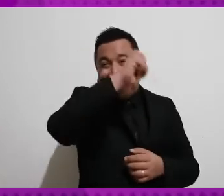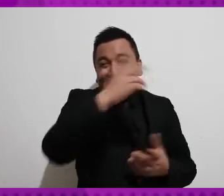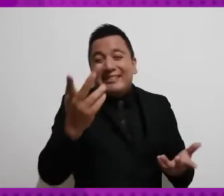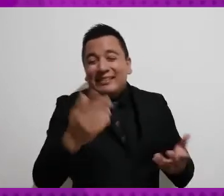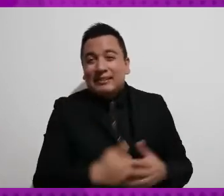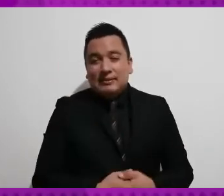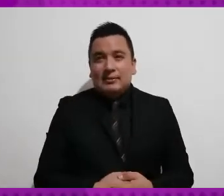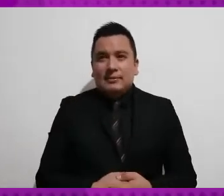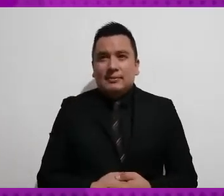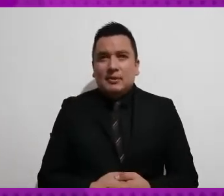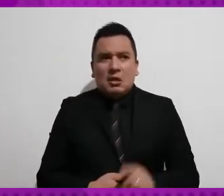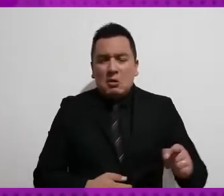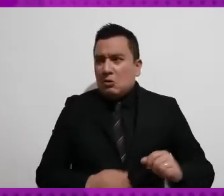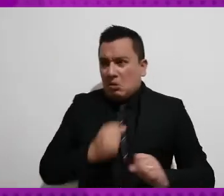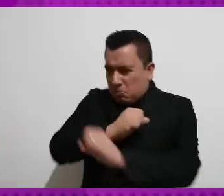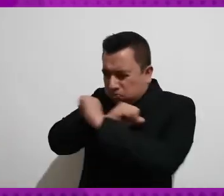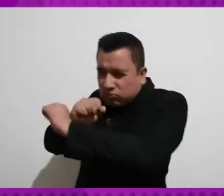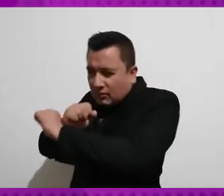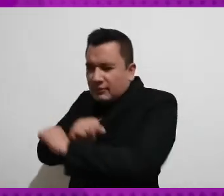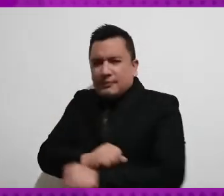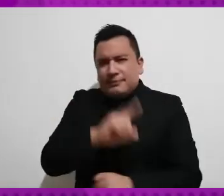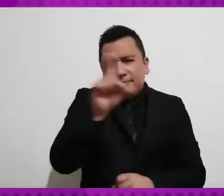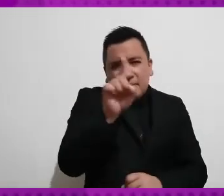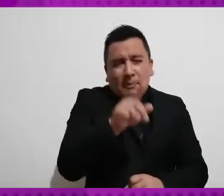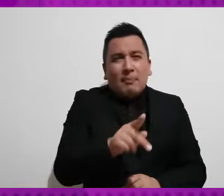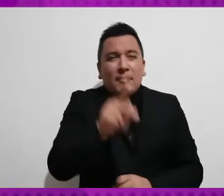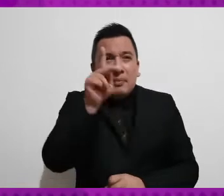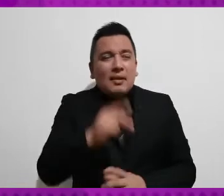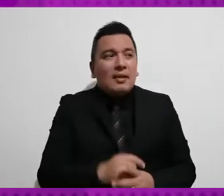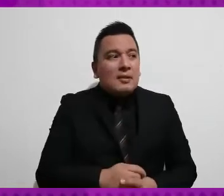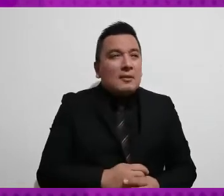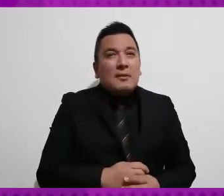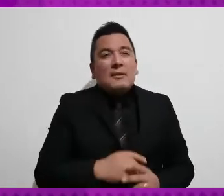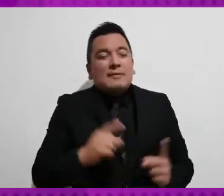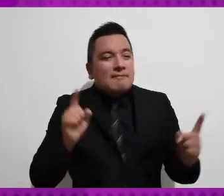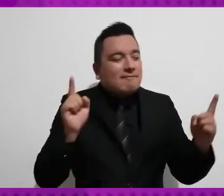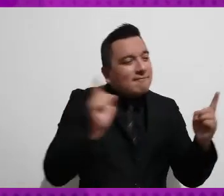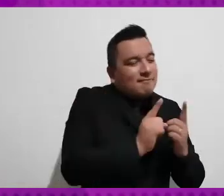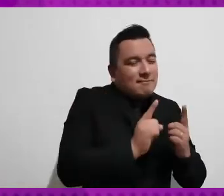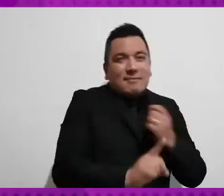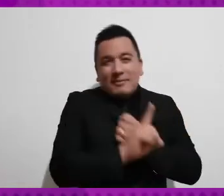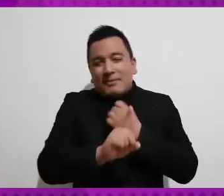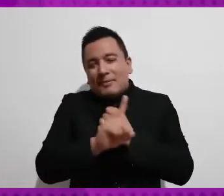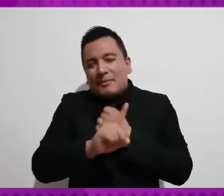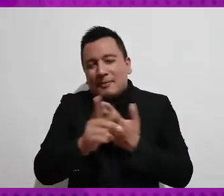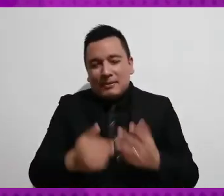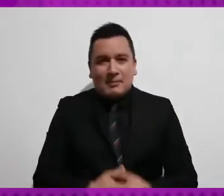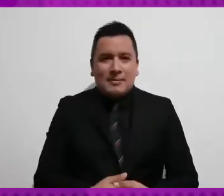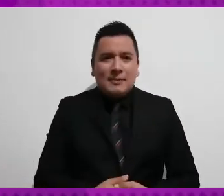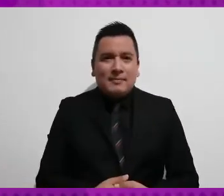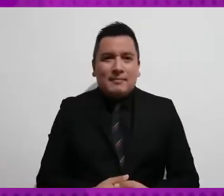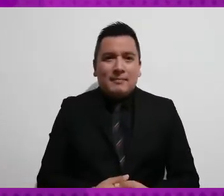el momento de acceder es lo que tenemos que evitar. ¿Qué quiero decir con esto?